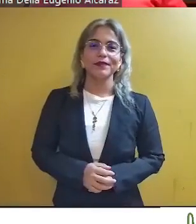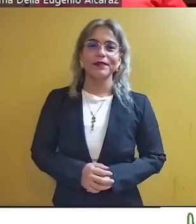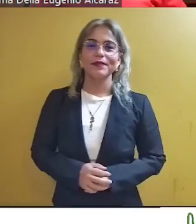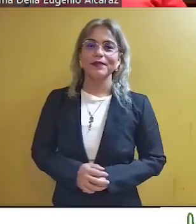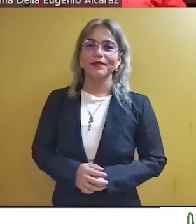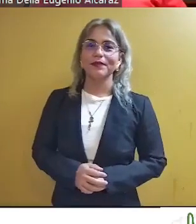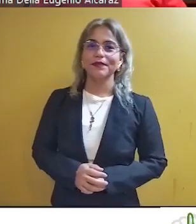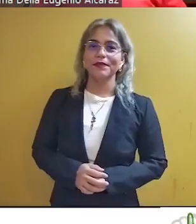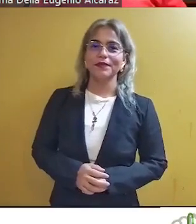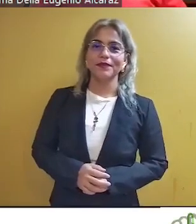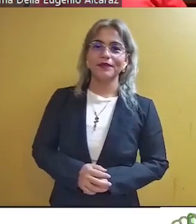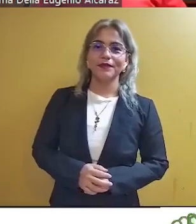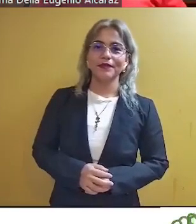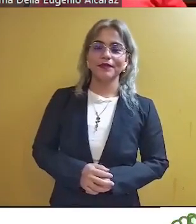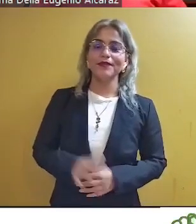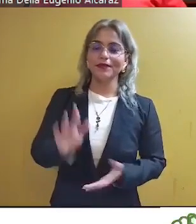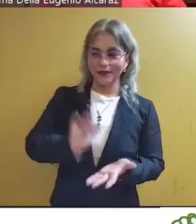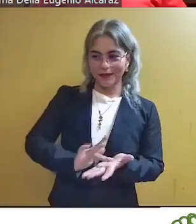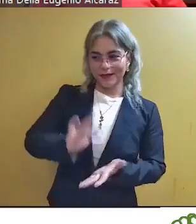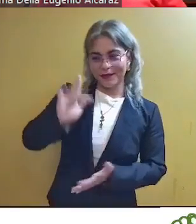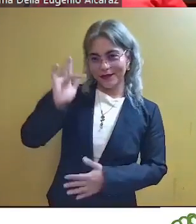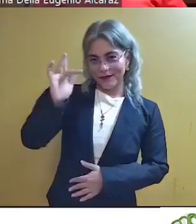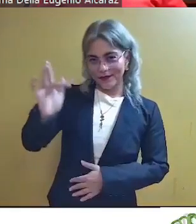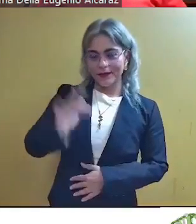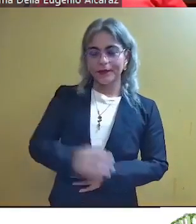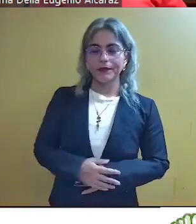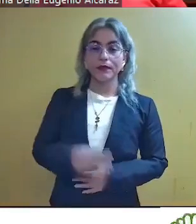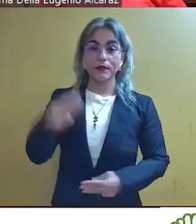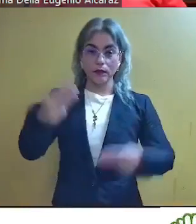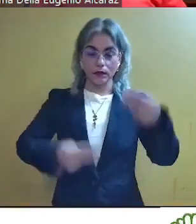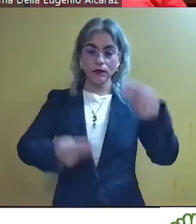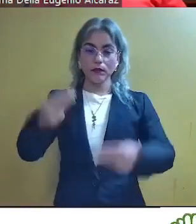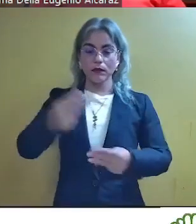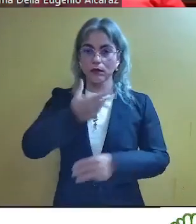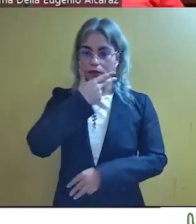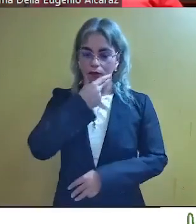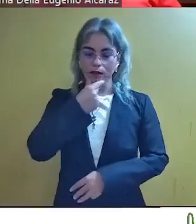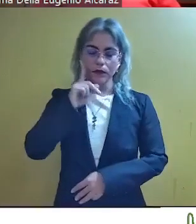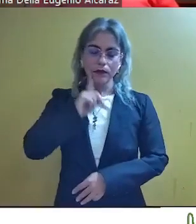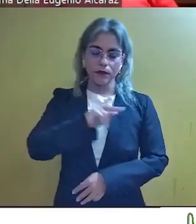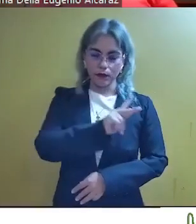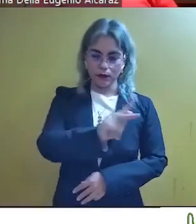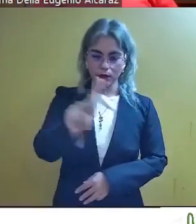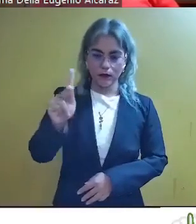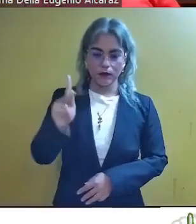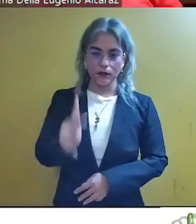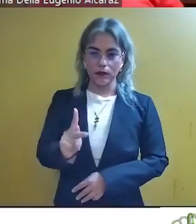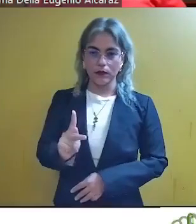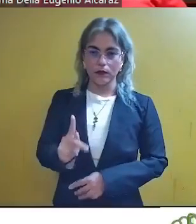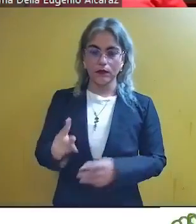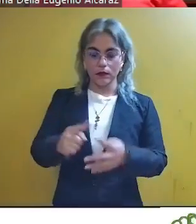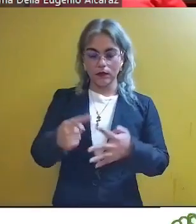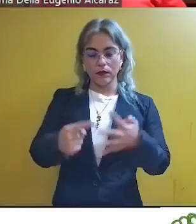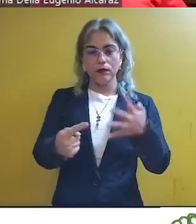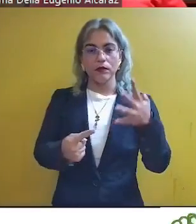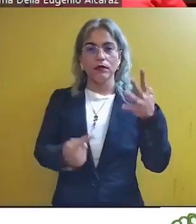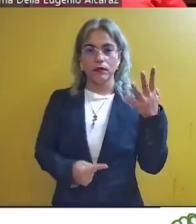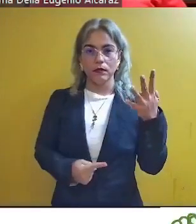Gracias, secretario. Magistradas, magistrado, en la presente sesión de resolución, las cuentas, los puntos de